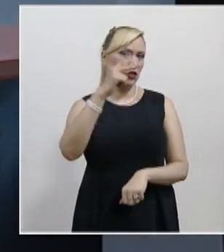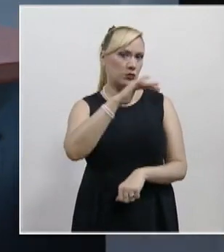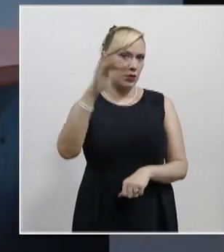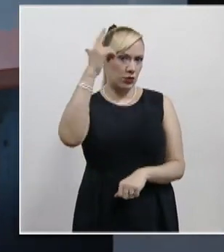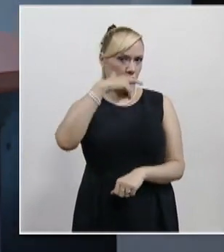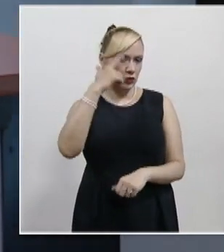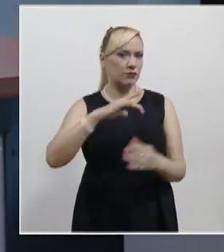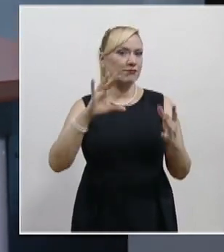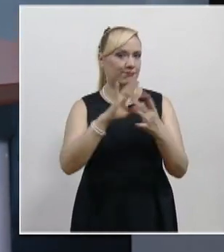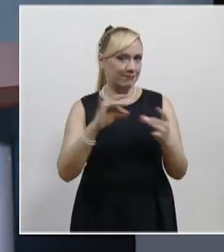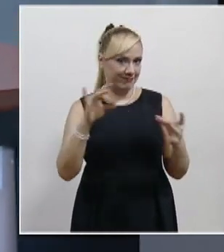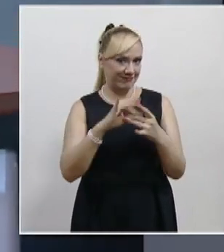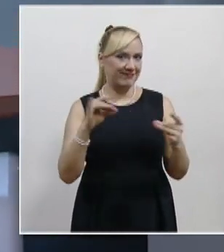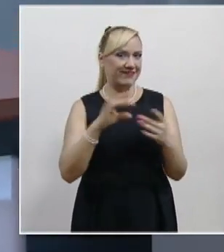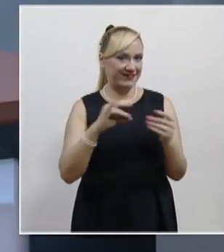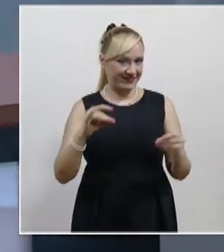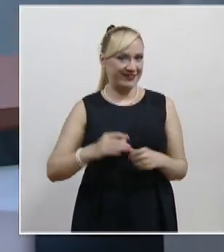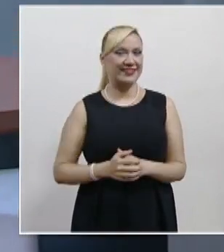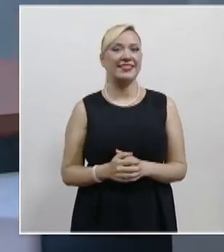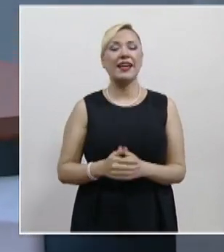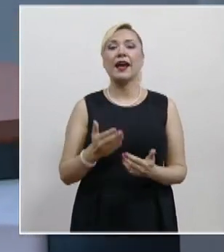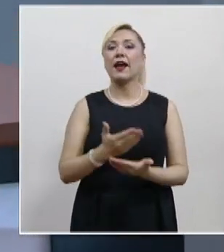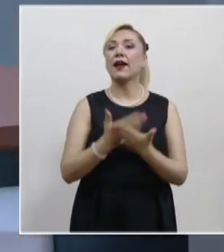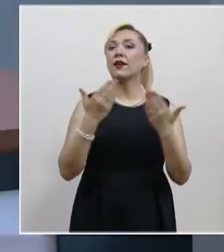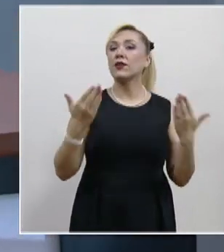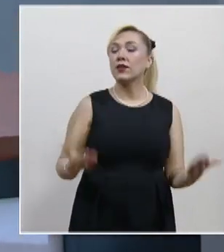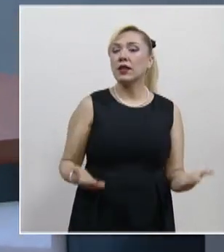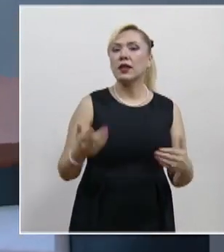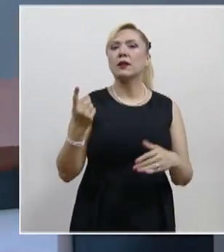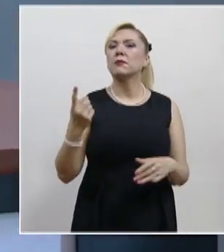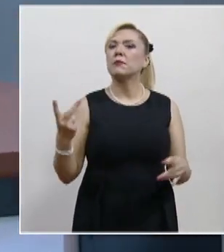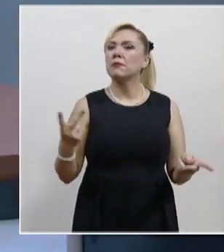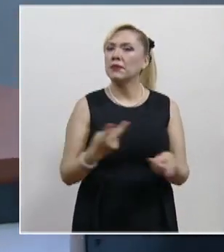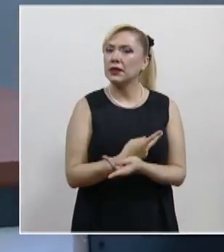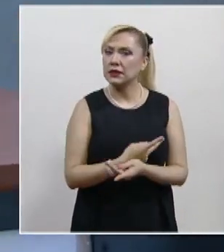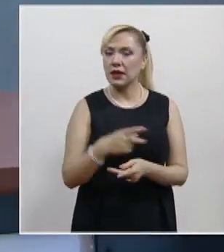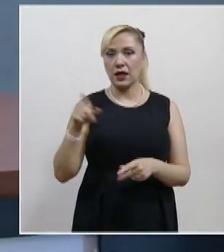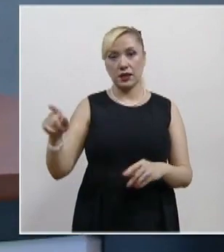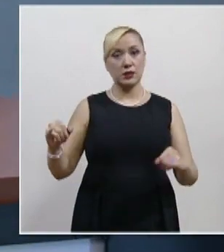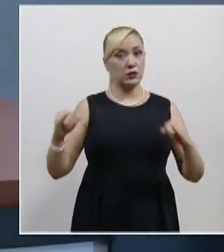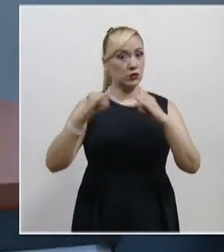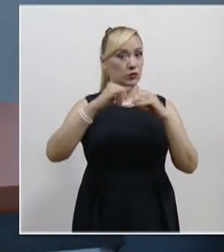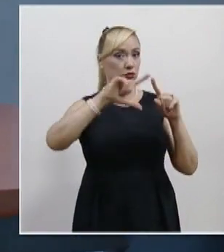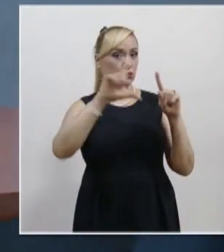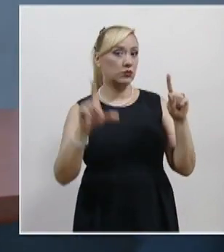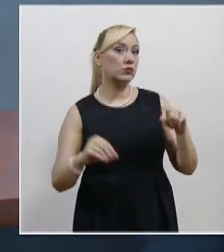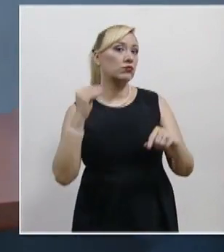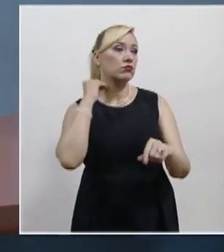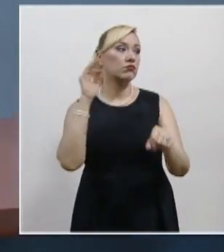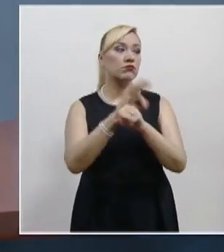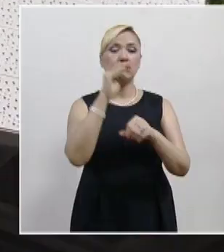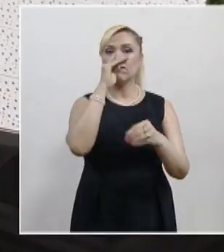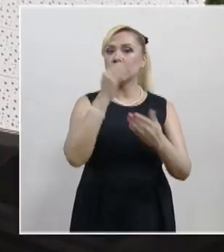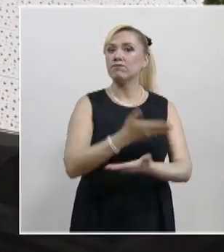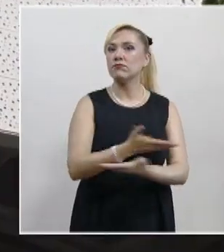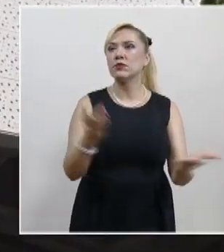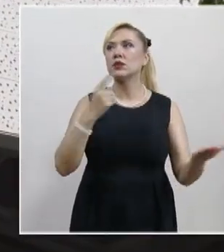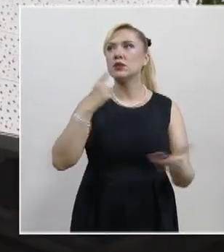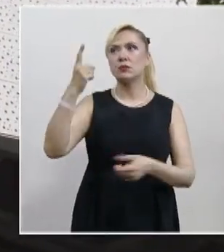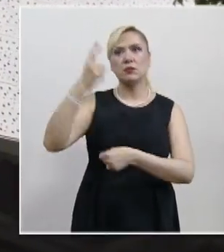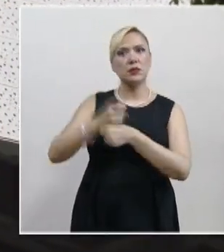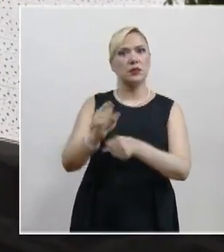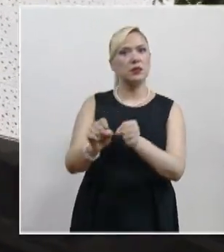de la noche en nuestra emisión nocturna. Vamos con más información porque el Instituto Federal de la Defensoría Pública dio a conocer que la primera sala de la